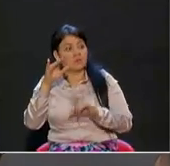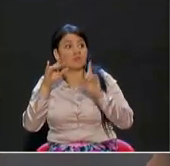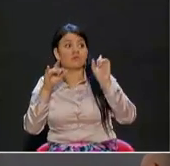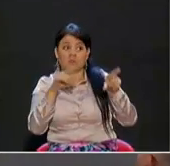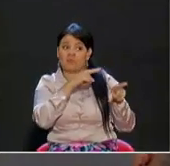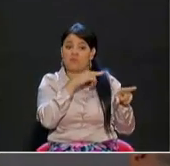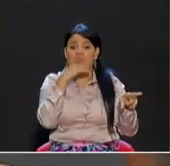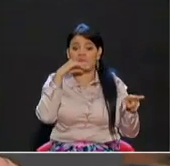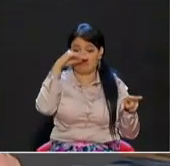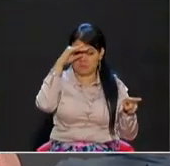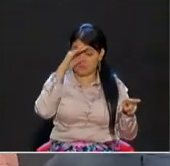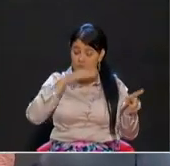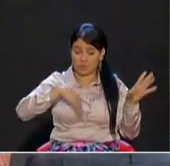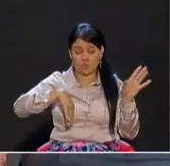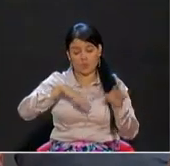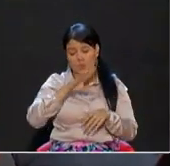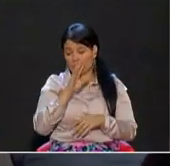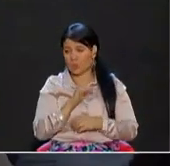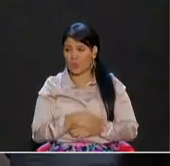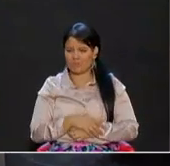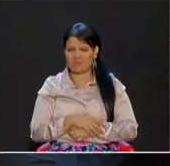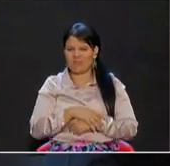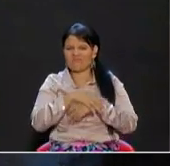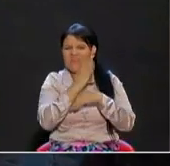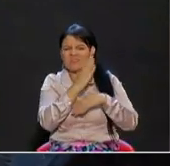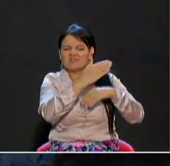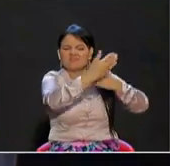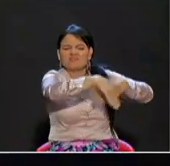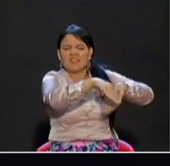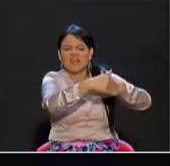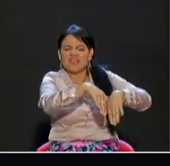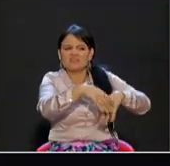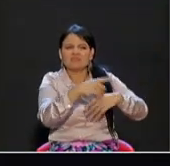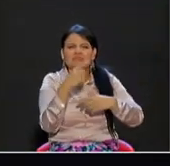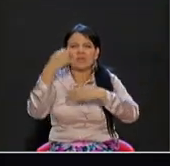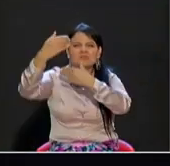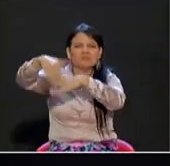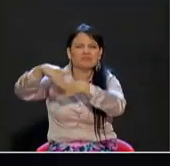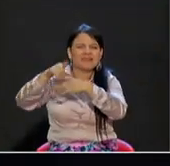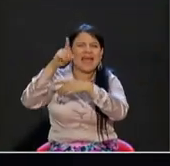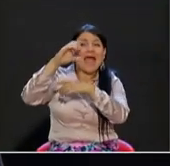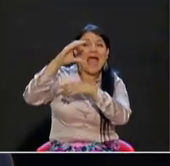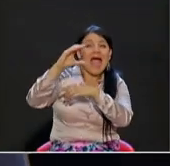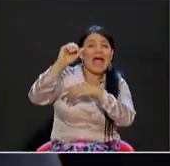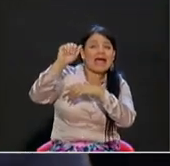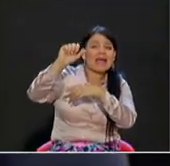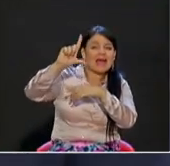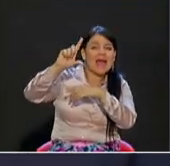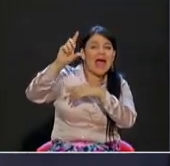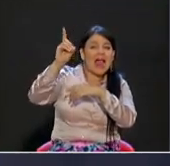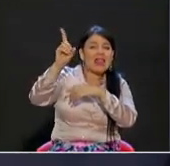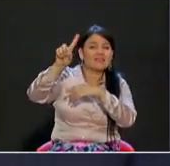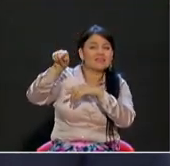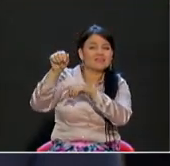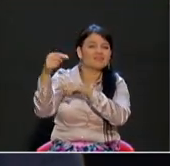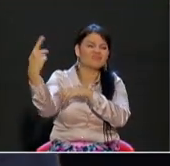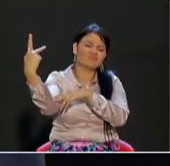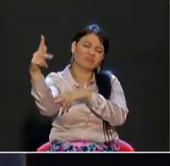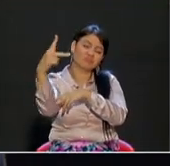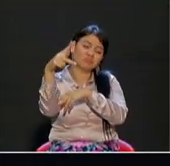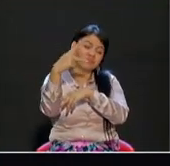inicialmente está planteado un tramo que va entre caldas y barbosa que son aproximadamente 80 kilómetros